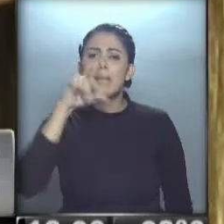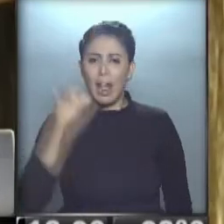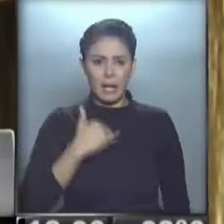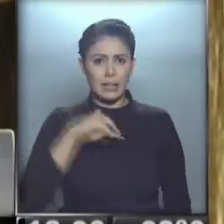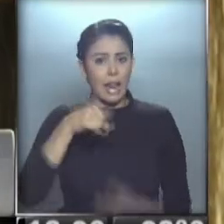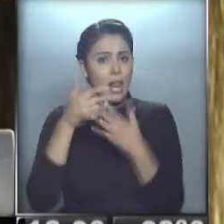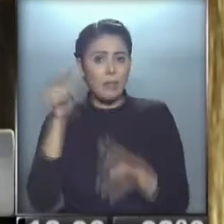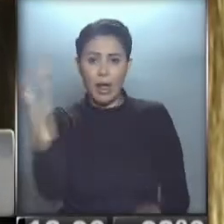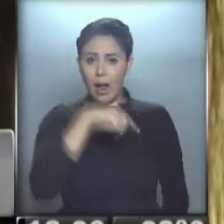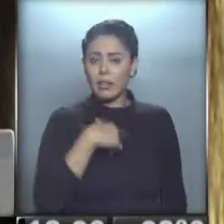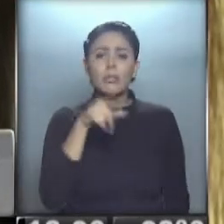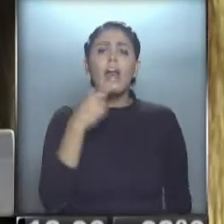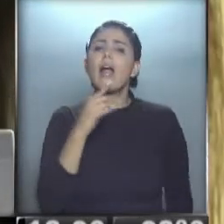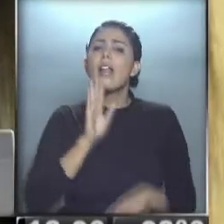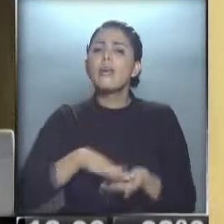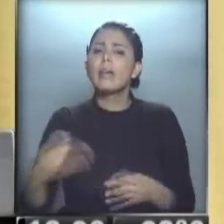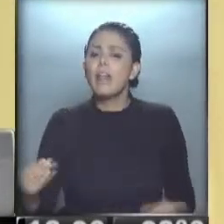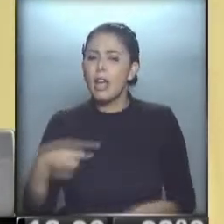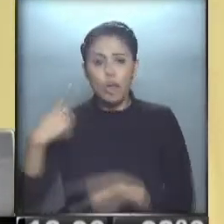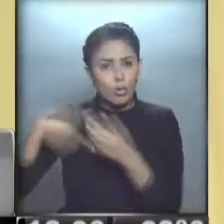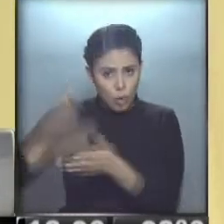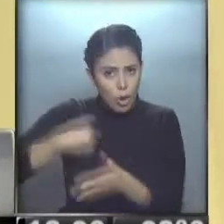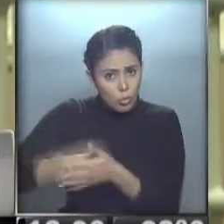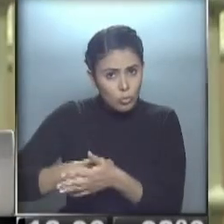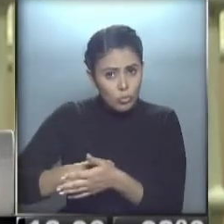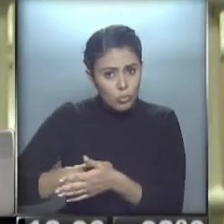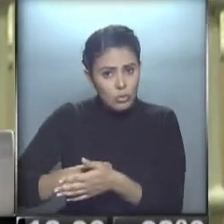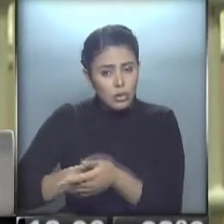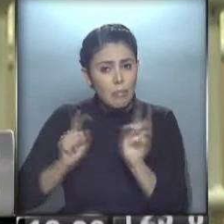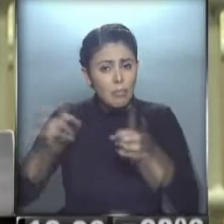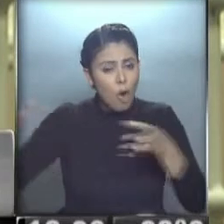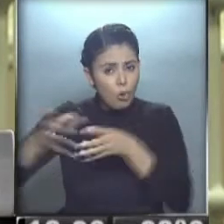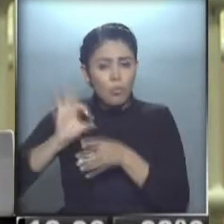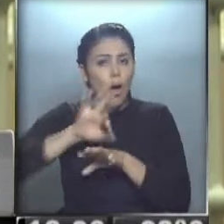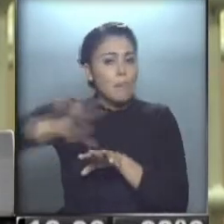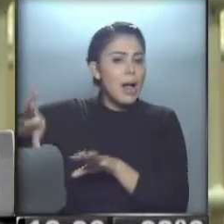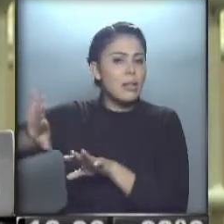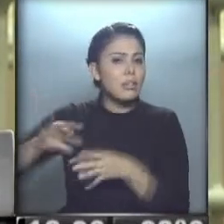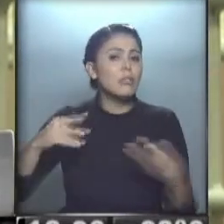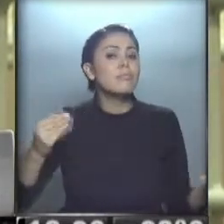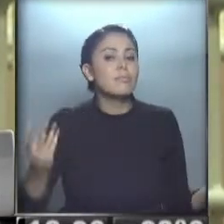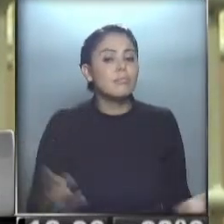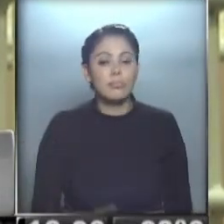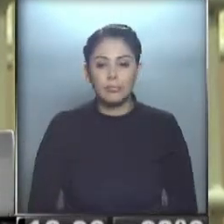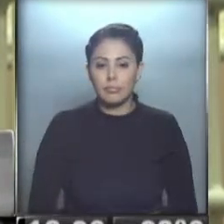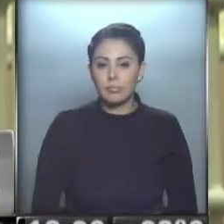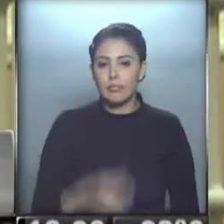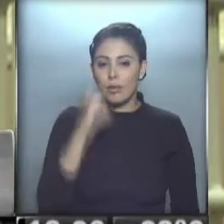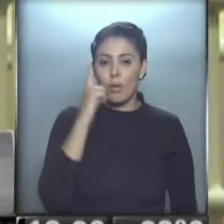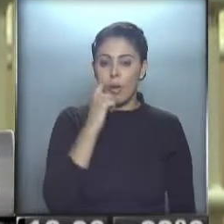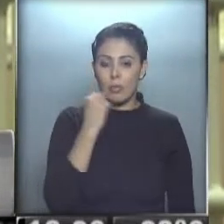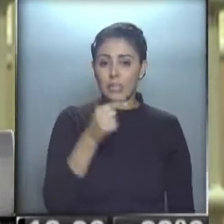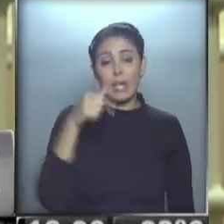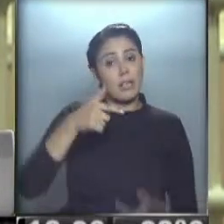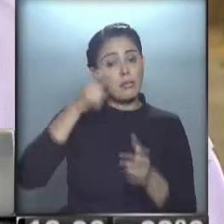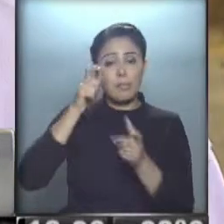que le recomendaría que si va siga con estas acciones de greenpeace o que sea un costado y esta es una experiencia muy fuerte que